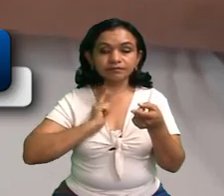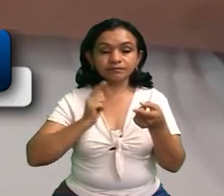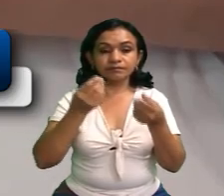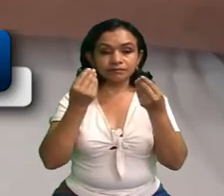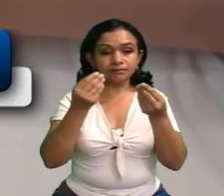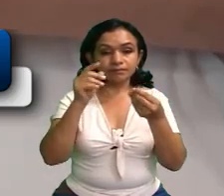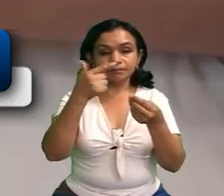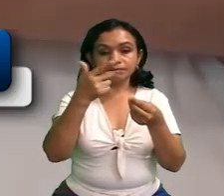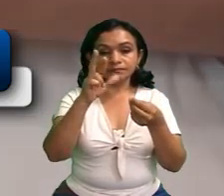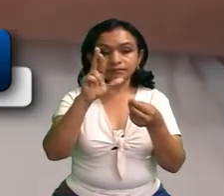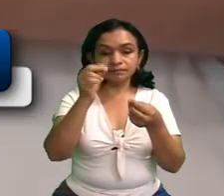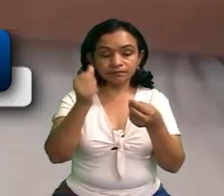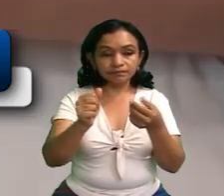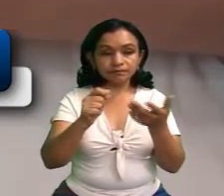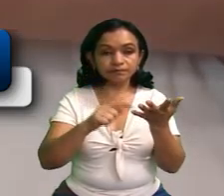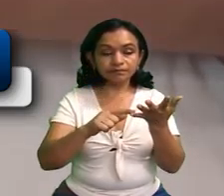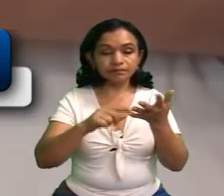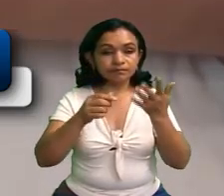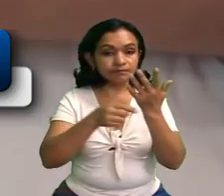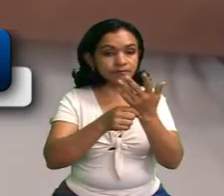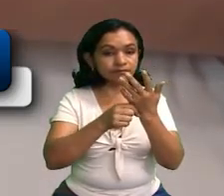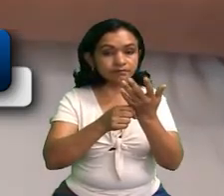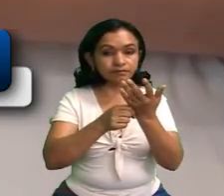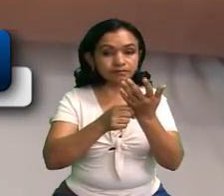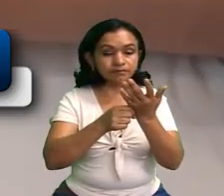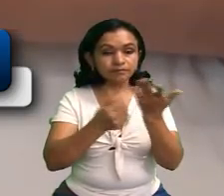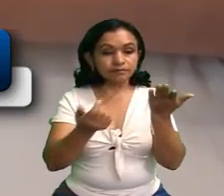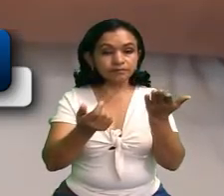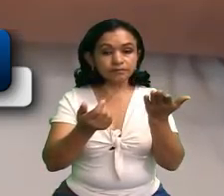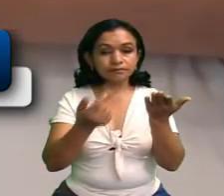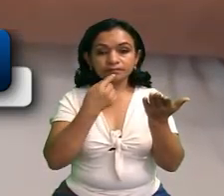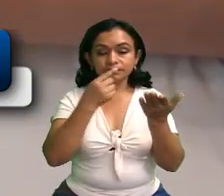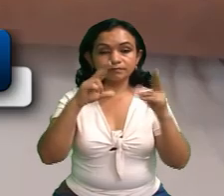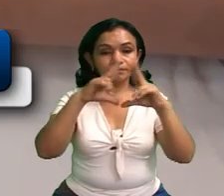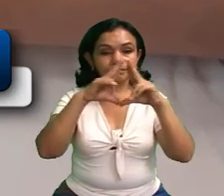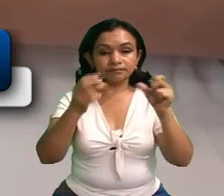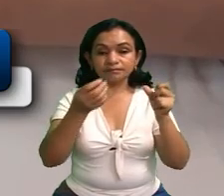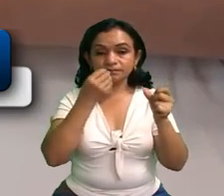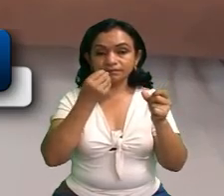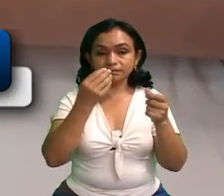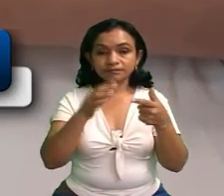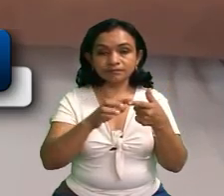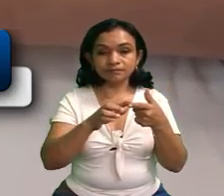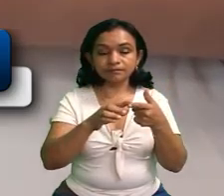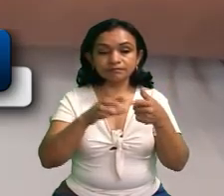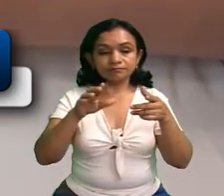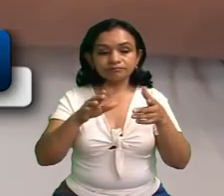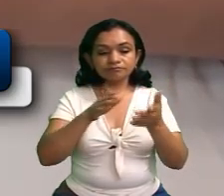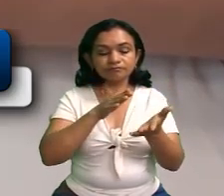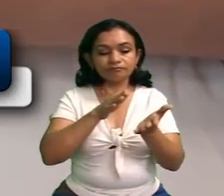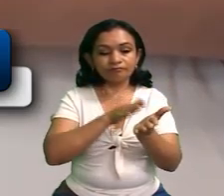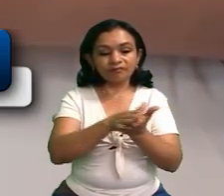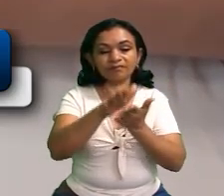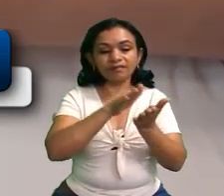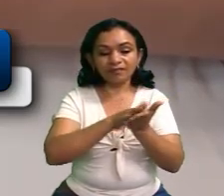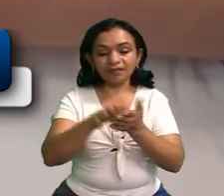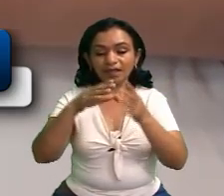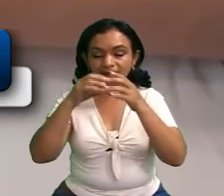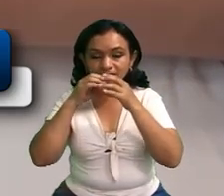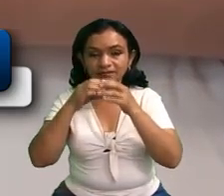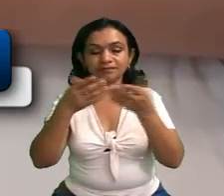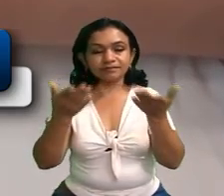muchas grasas, en este caso el tipo de carne o lo popular que el nicaragüense consume, que son las fritangas, obviamente eso va a empeorar